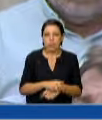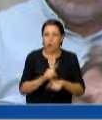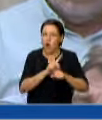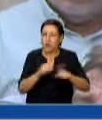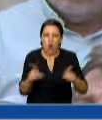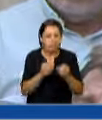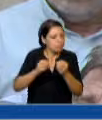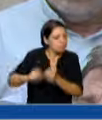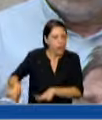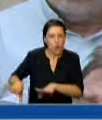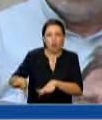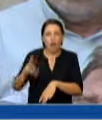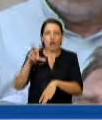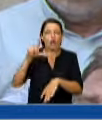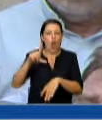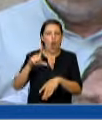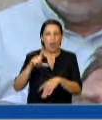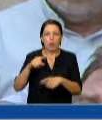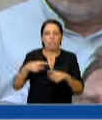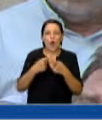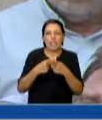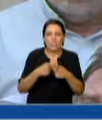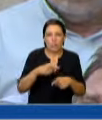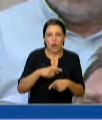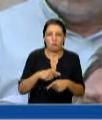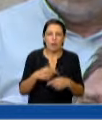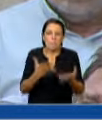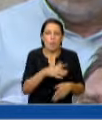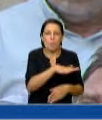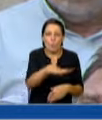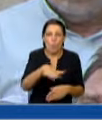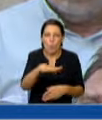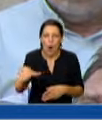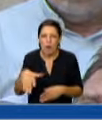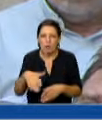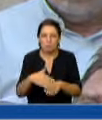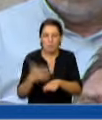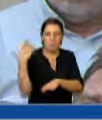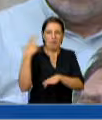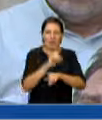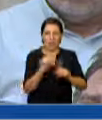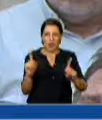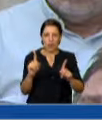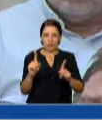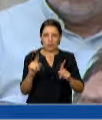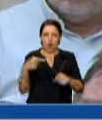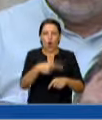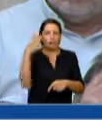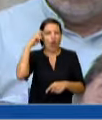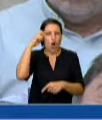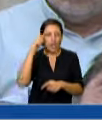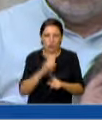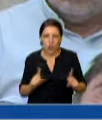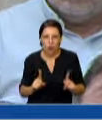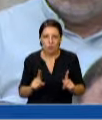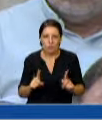SAME y la retiró a un nosocomio cercano. Después de esos legisladores, ya daría la sensación que se habían informado en el